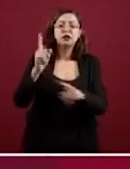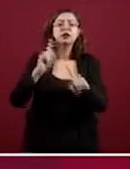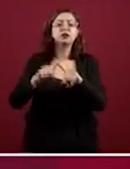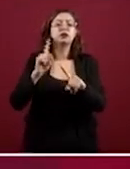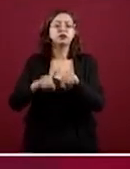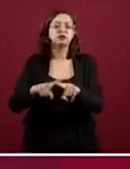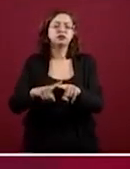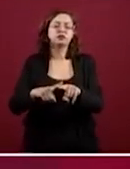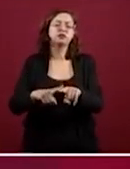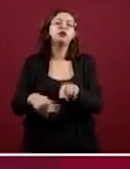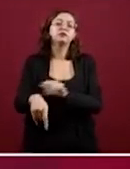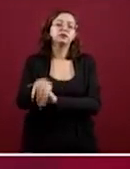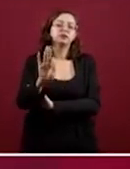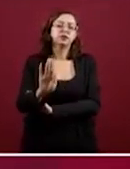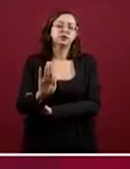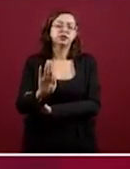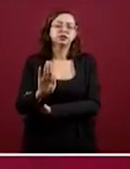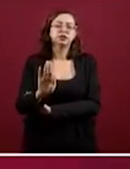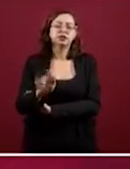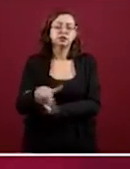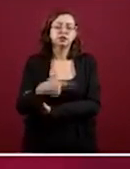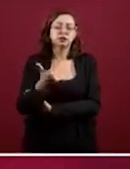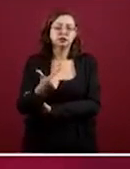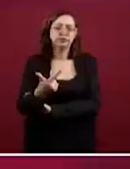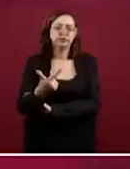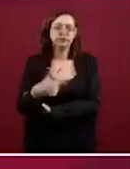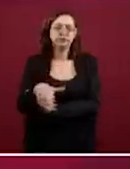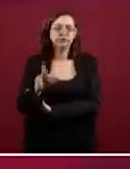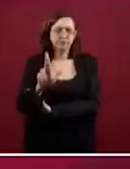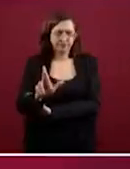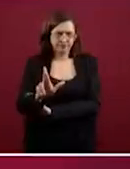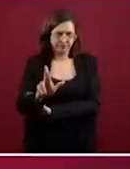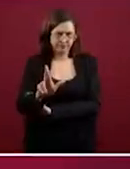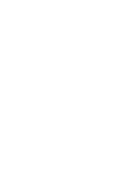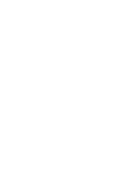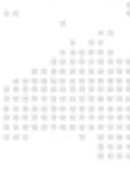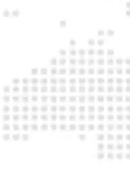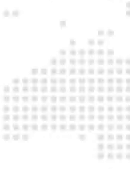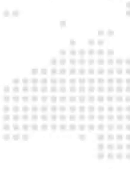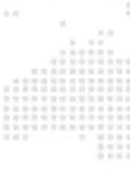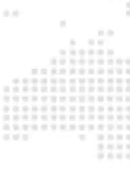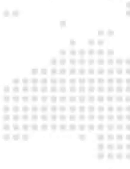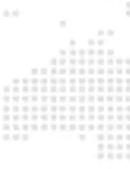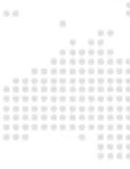fiscalía general de la república